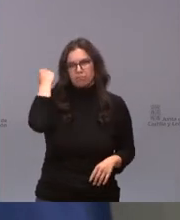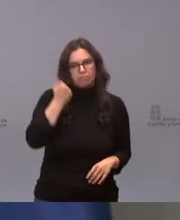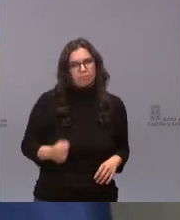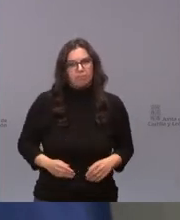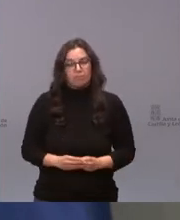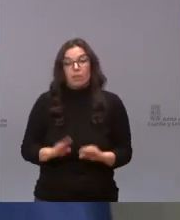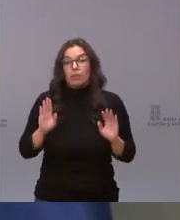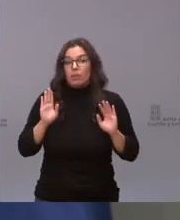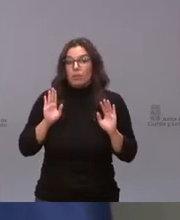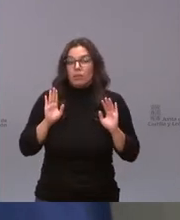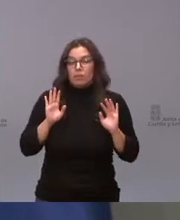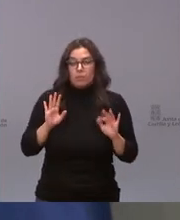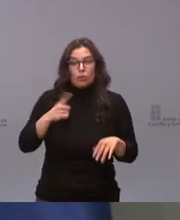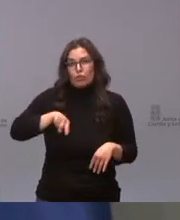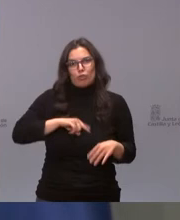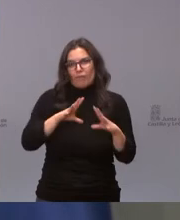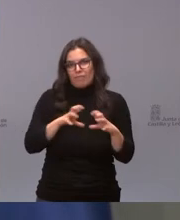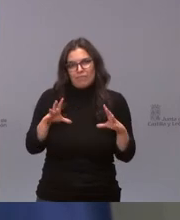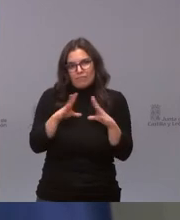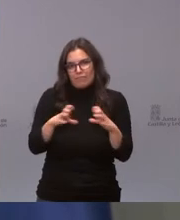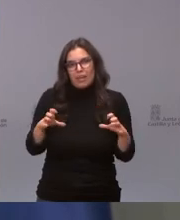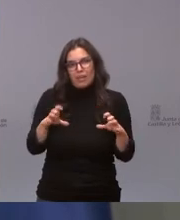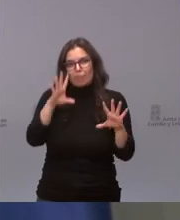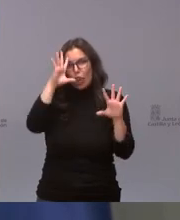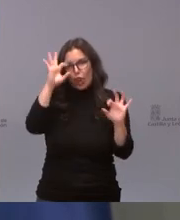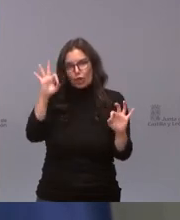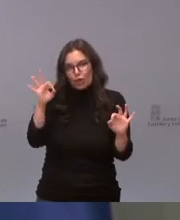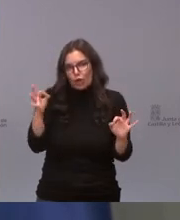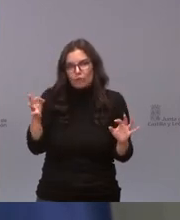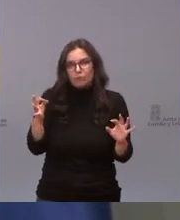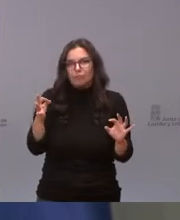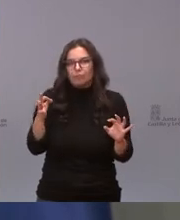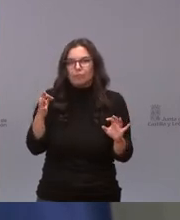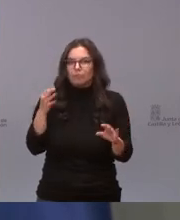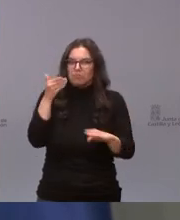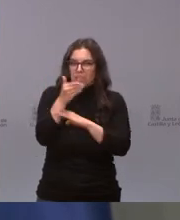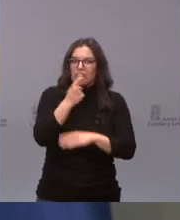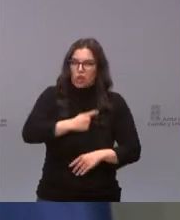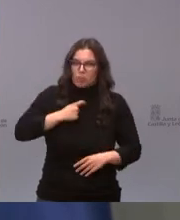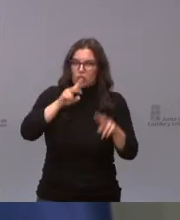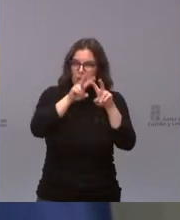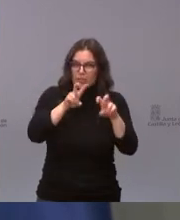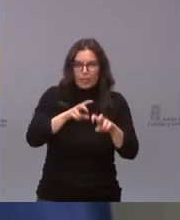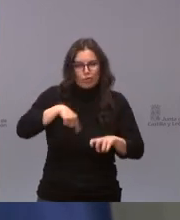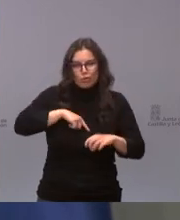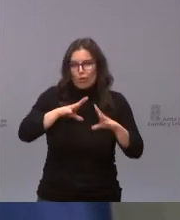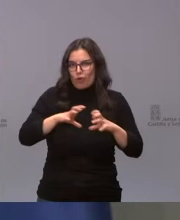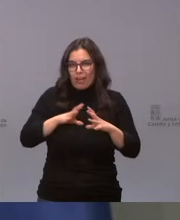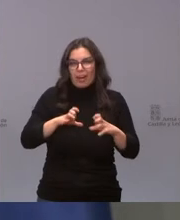Pero estamos deseando, naturalmente, acudir a esa comisión y estamos deseando